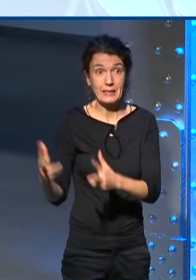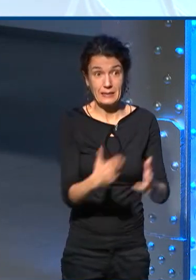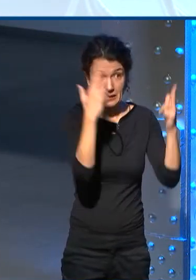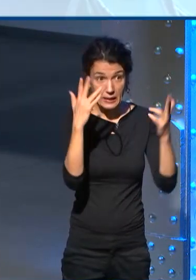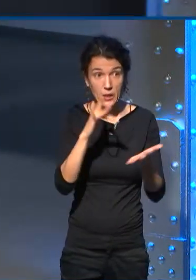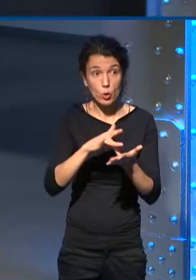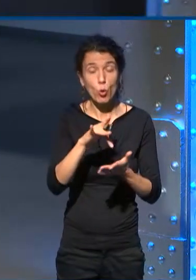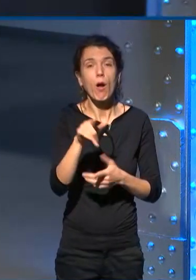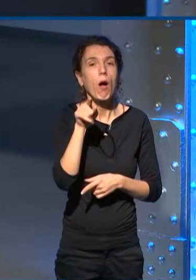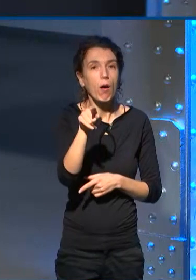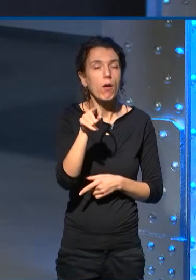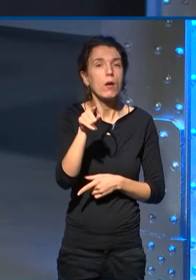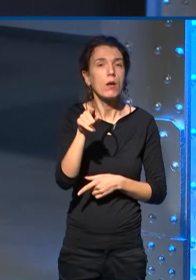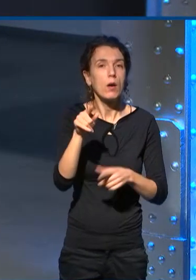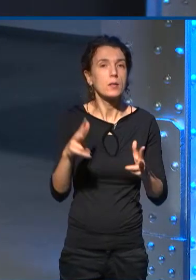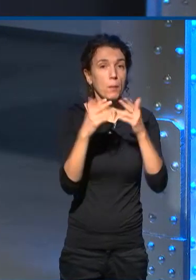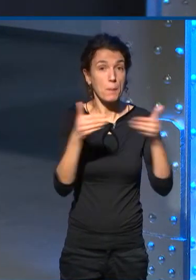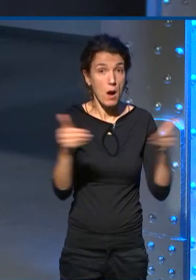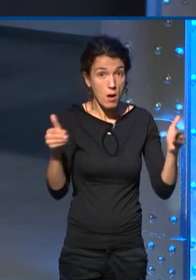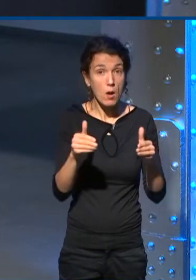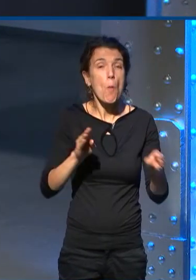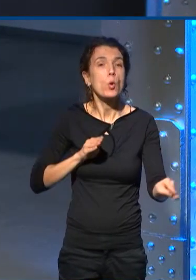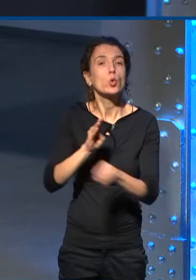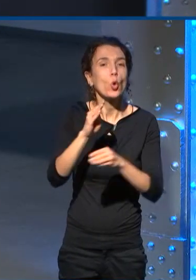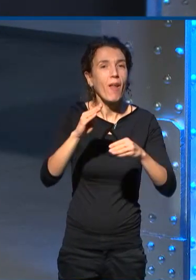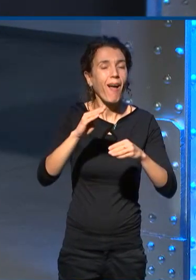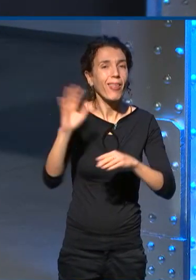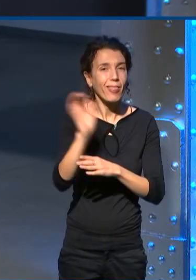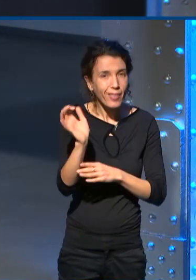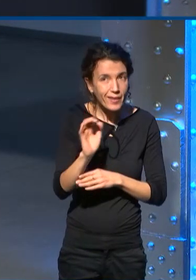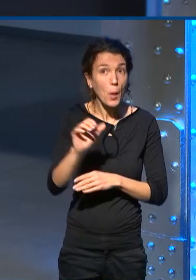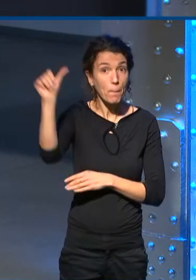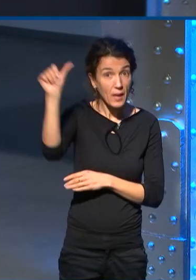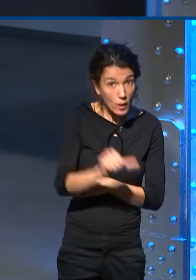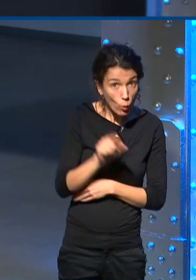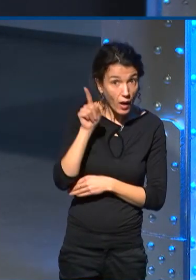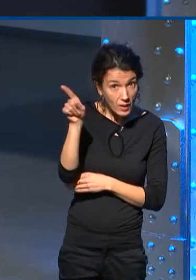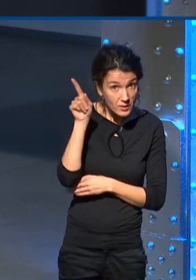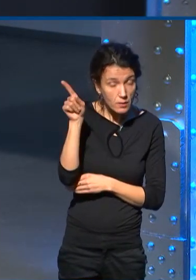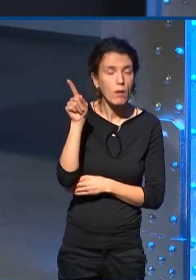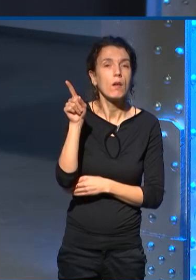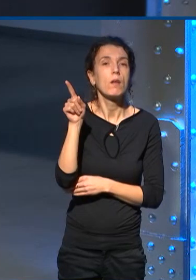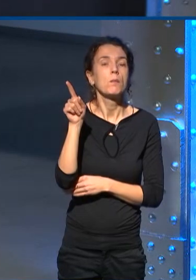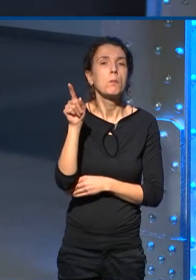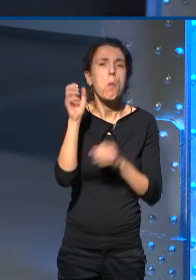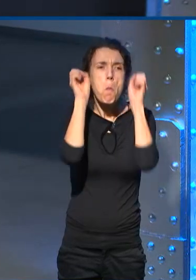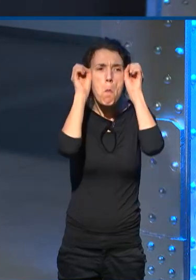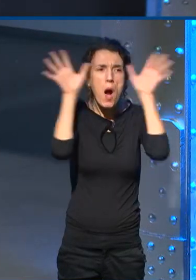de hacer bombillas y tal, pues tenía una productora de cine, y esta película trata de un